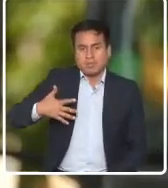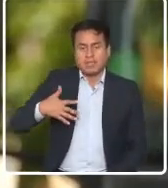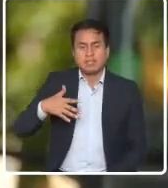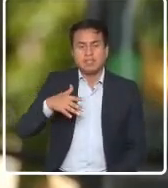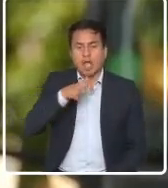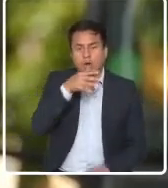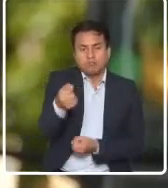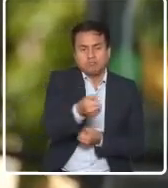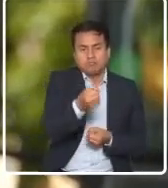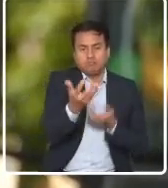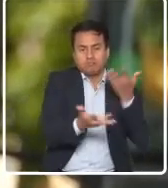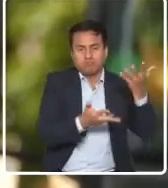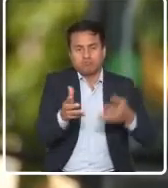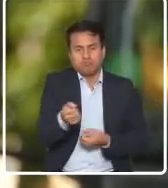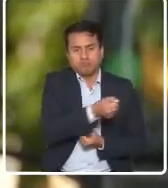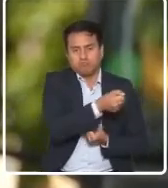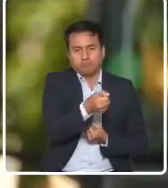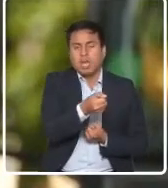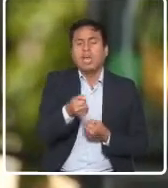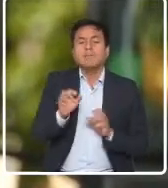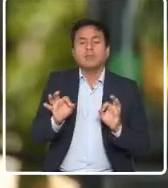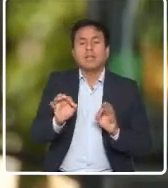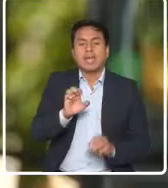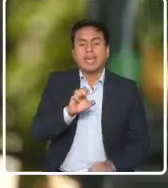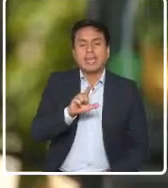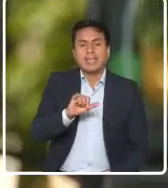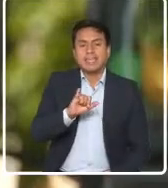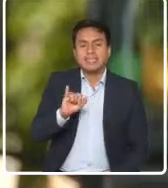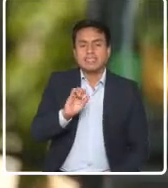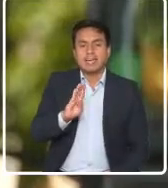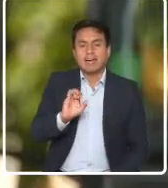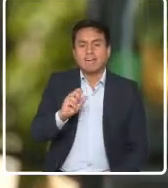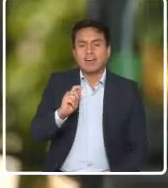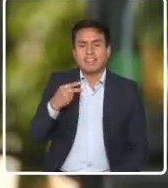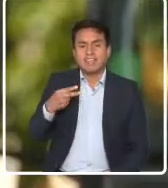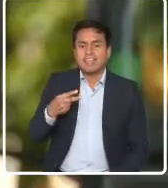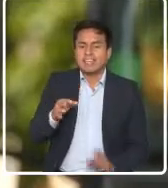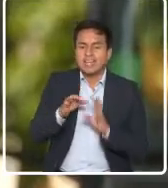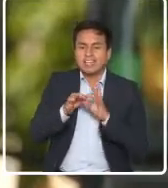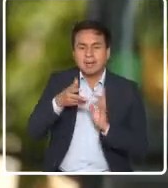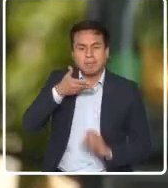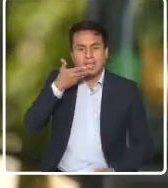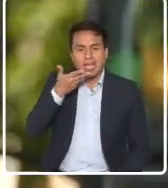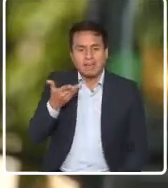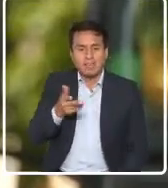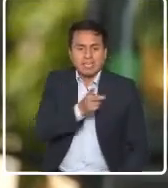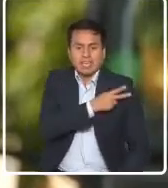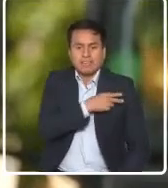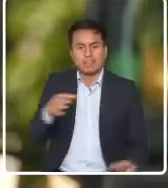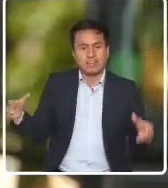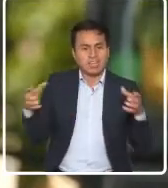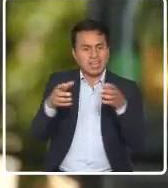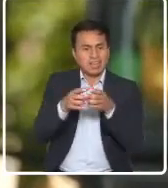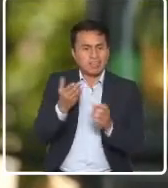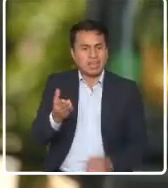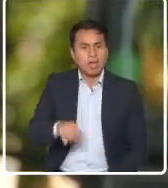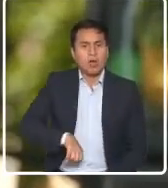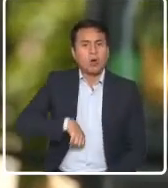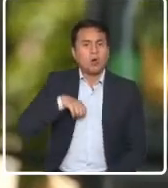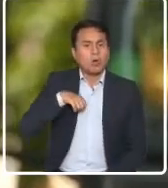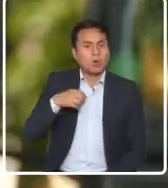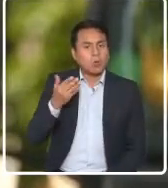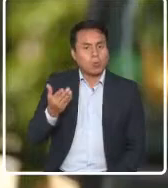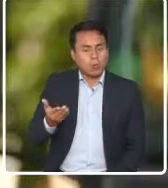este combate. Y en particular a Elizabeth. Gracias por tus palabras, Elizabeth, jefa de brigada. Un